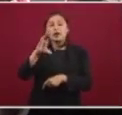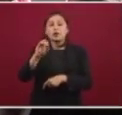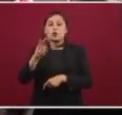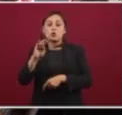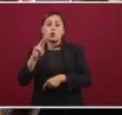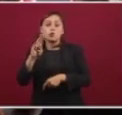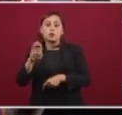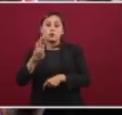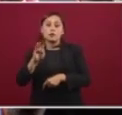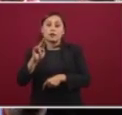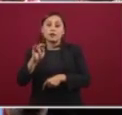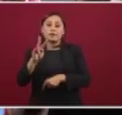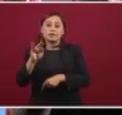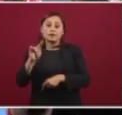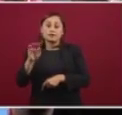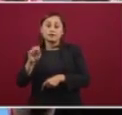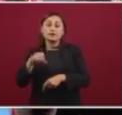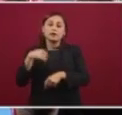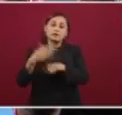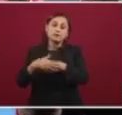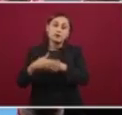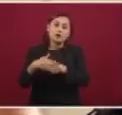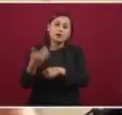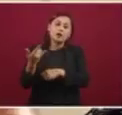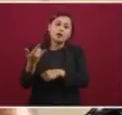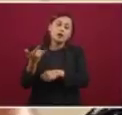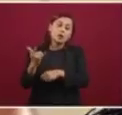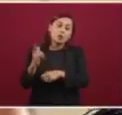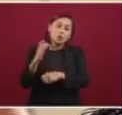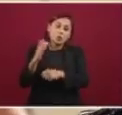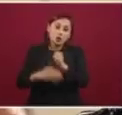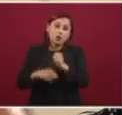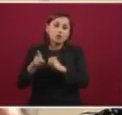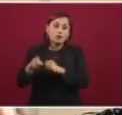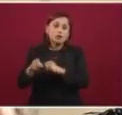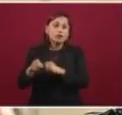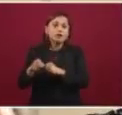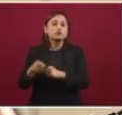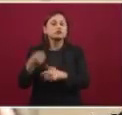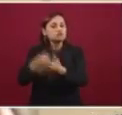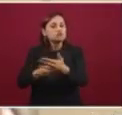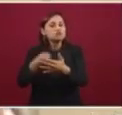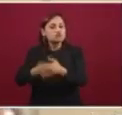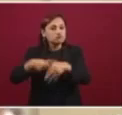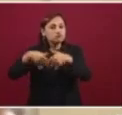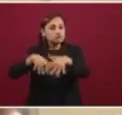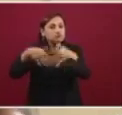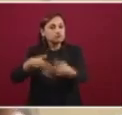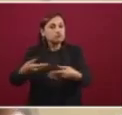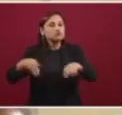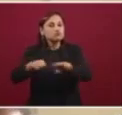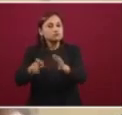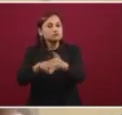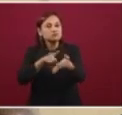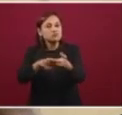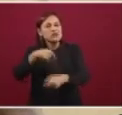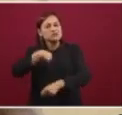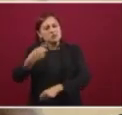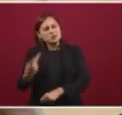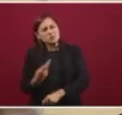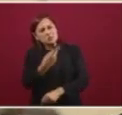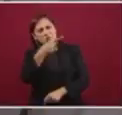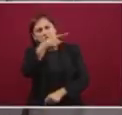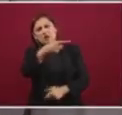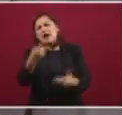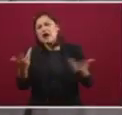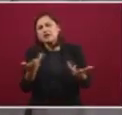finales de este mes. Su gobierno, señor presidente, ¿qué medidas tomará al respecto en esta